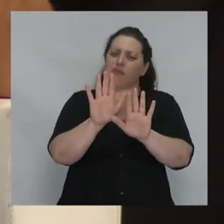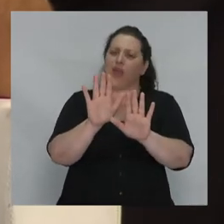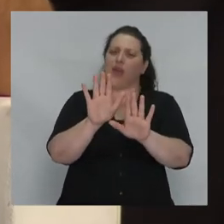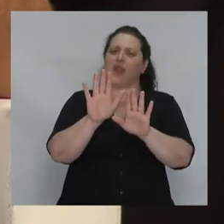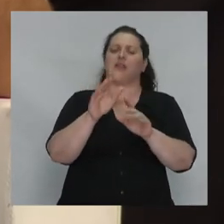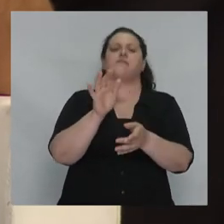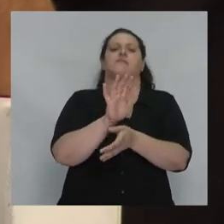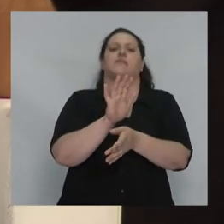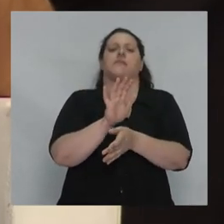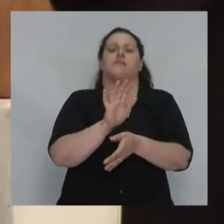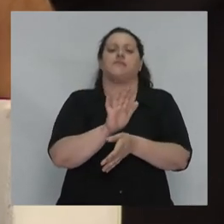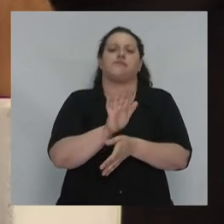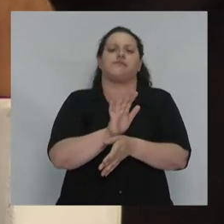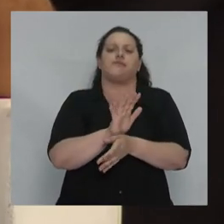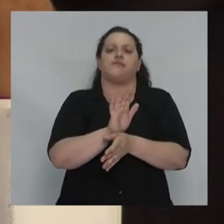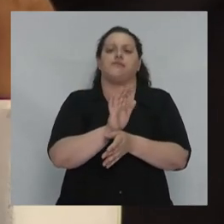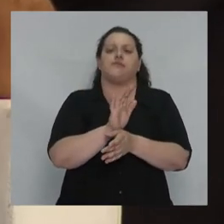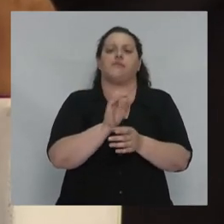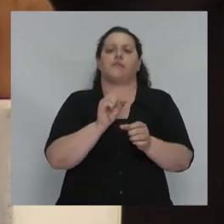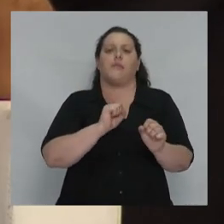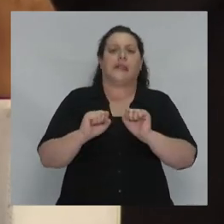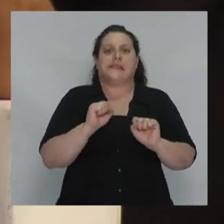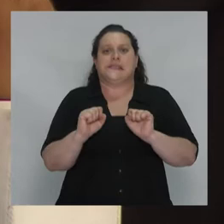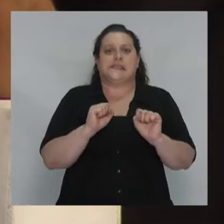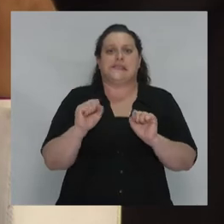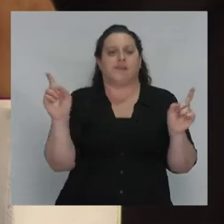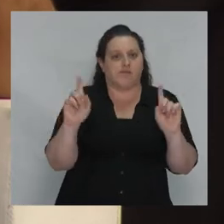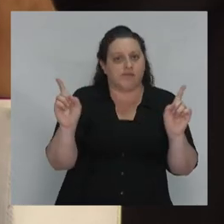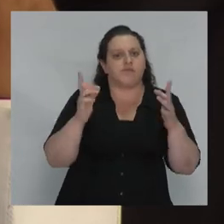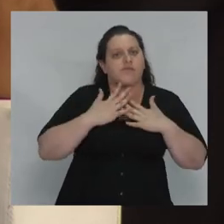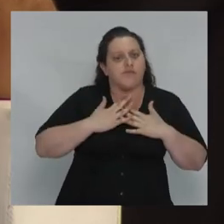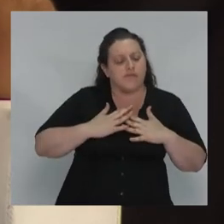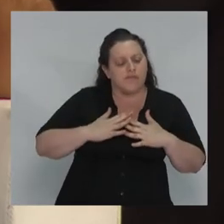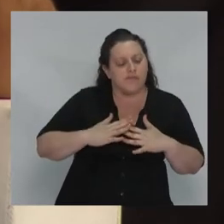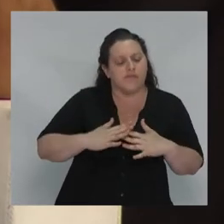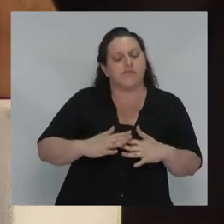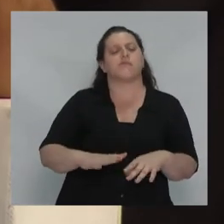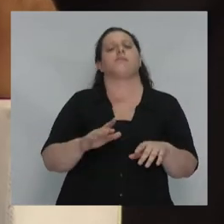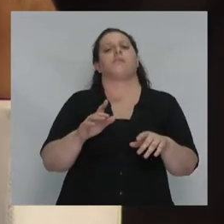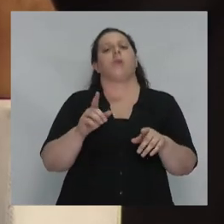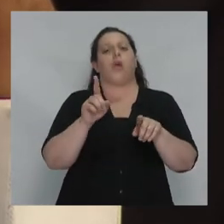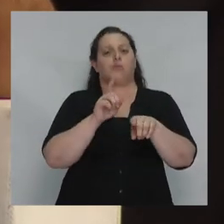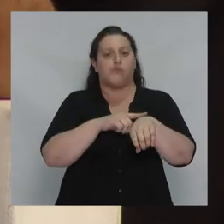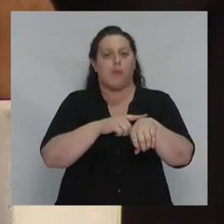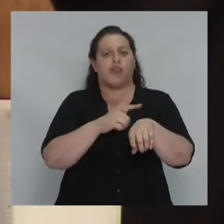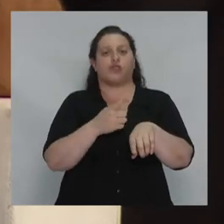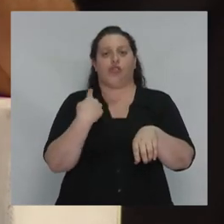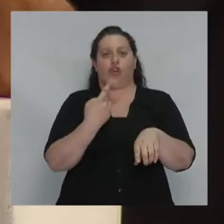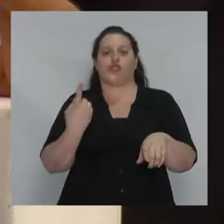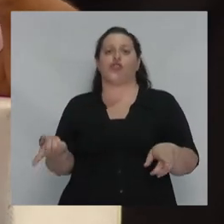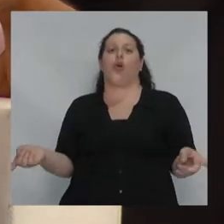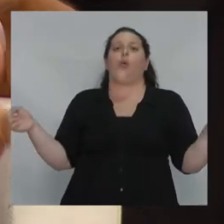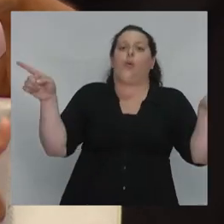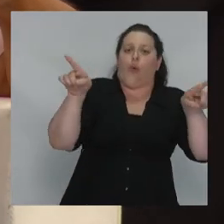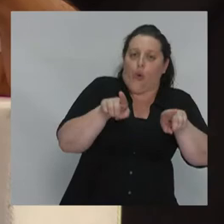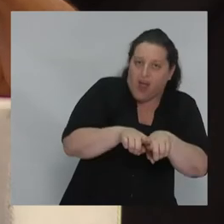final y cuando se devuelva, ahí vamos a estar nosotros con nuestros programas de siempre, con los